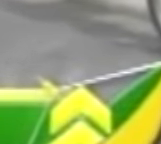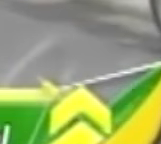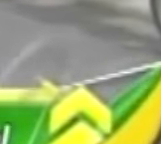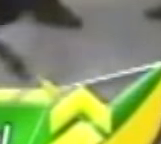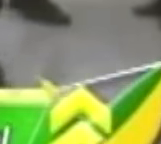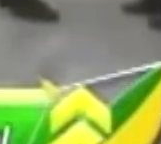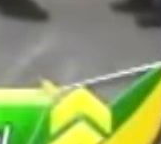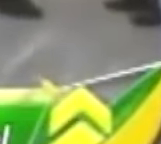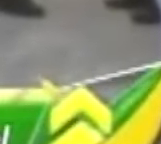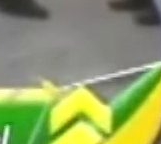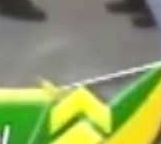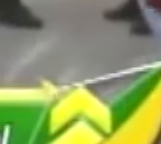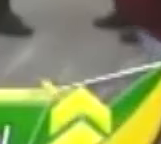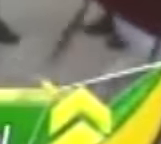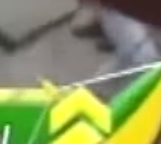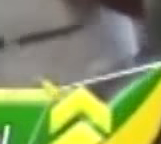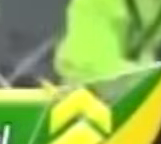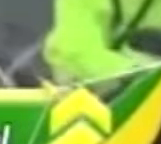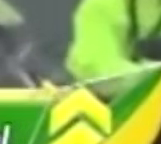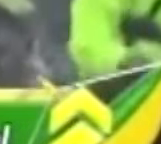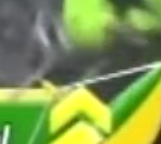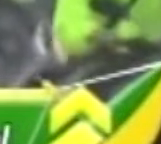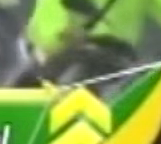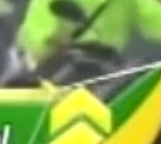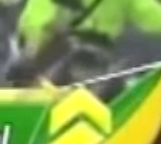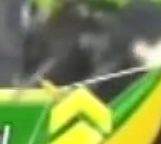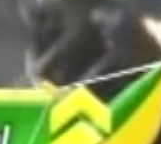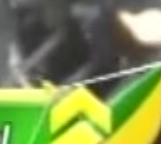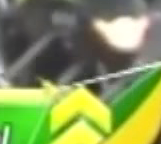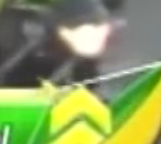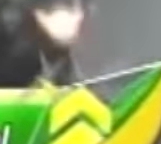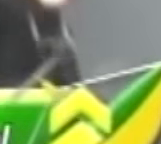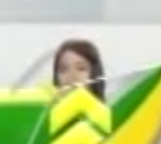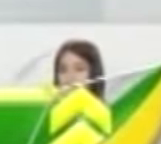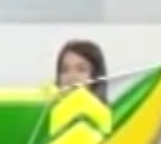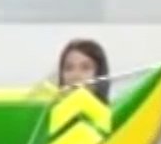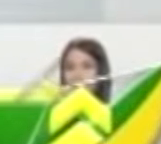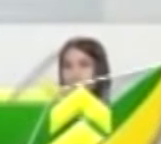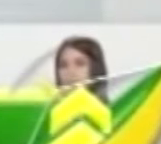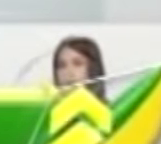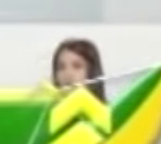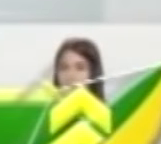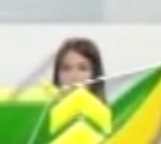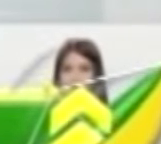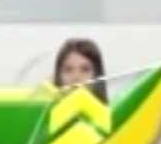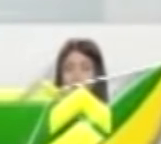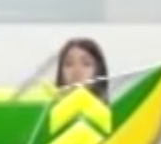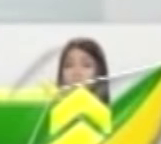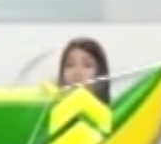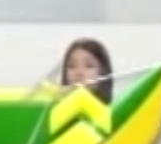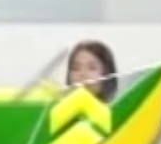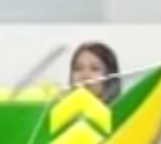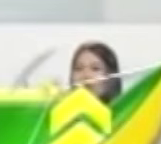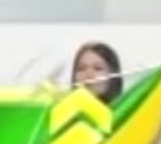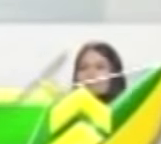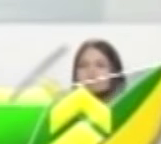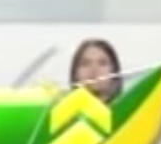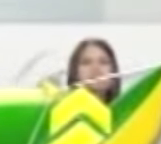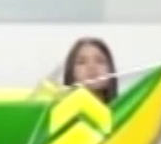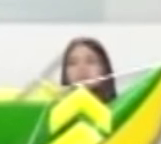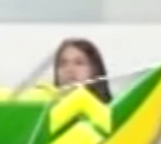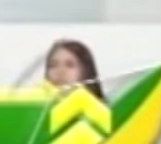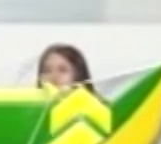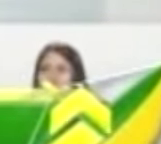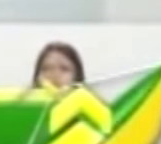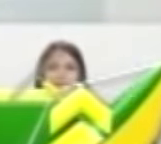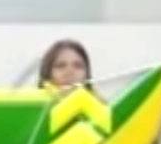de policía. Esto en cuanto a las multas que contempla el nuevo estatuto. Viene ahora una etapa de pedagogía muy activa